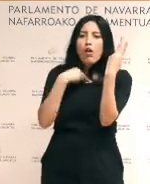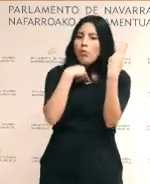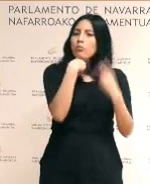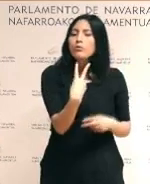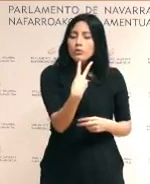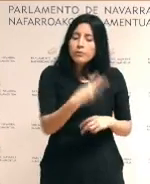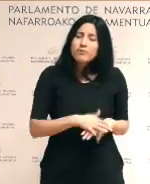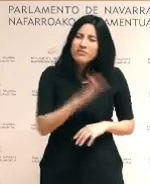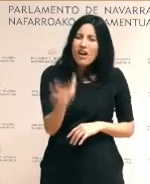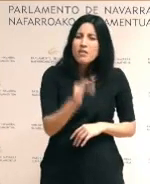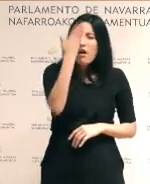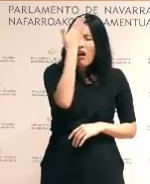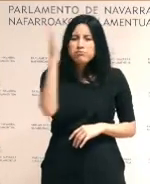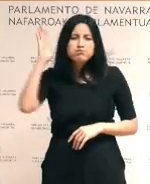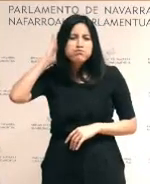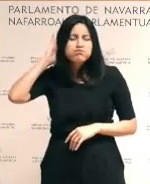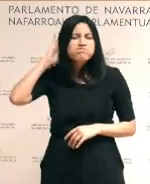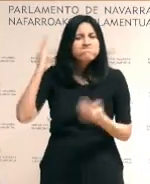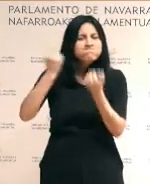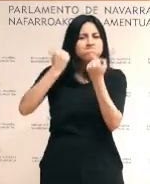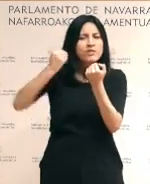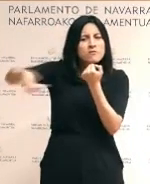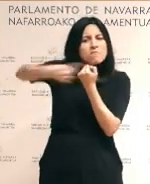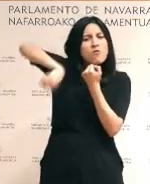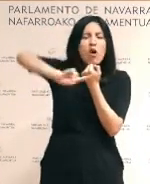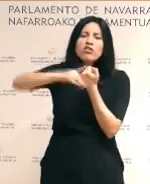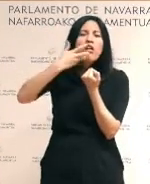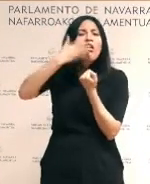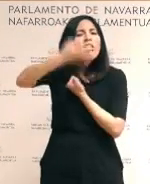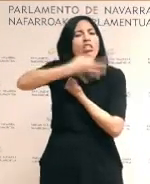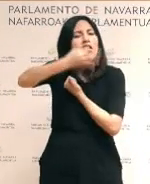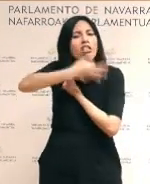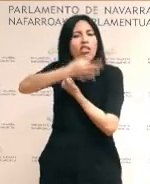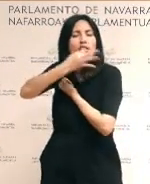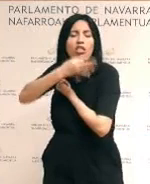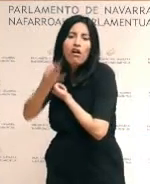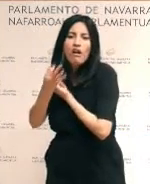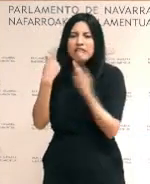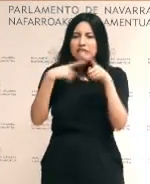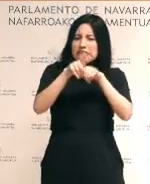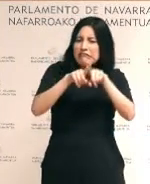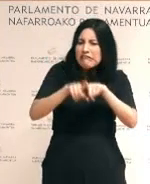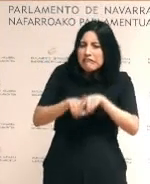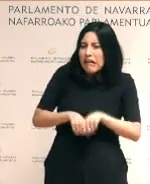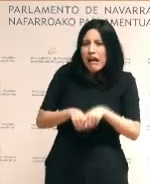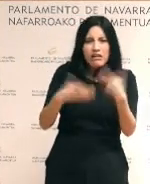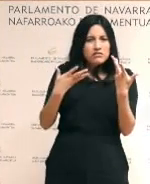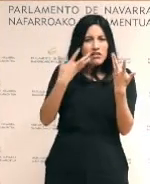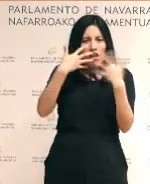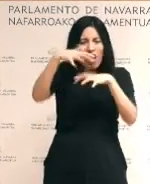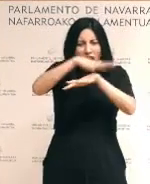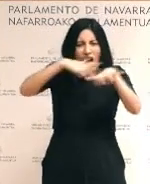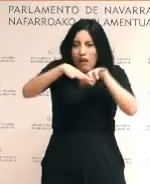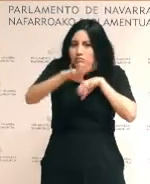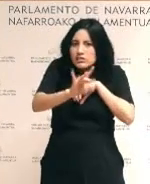gran hipocresía, están demostrando que tienen la mandíbula de cristal. Críticas y abucheos hemos soportado todos cuando hemos